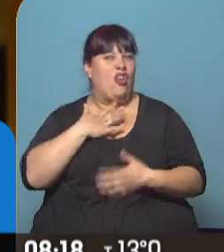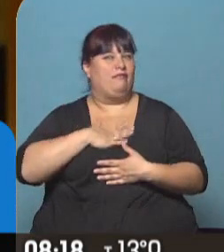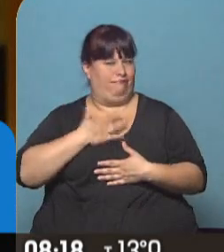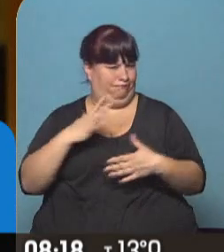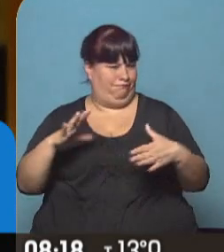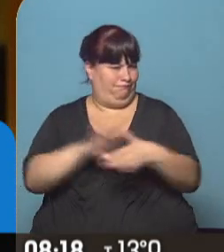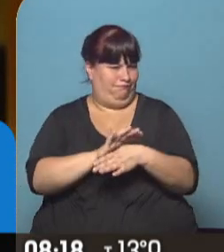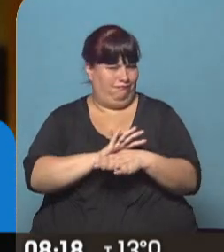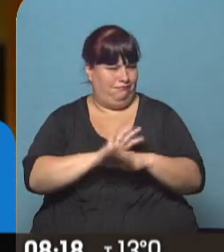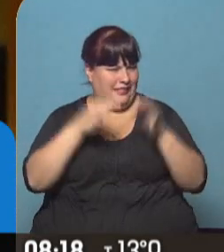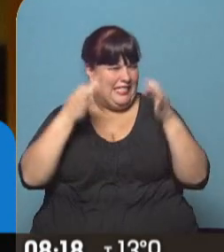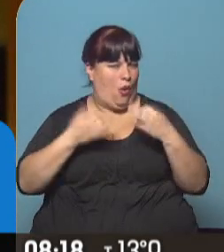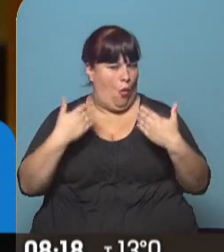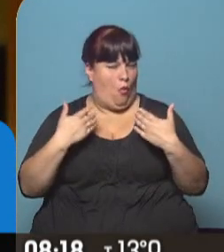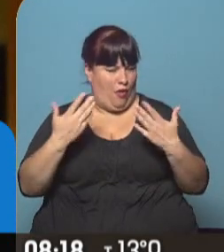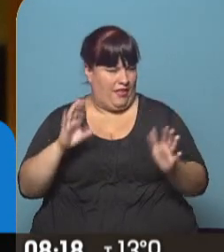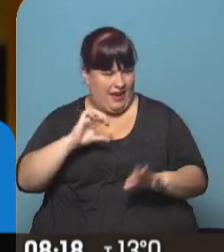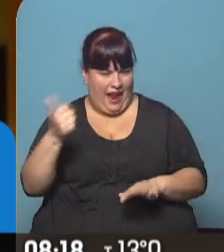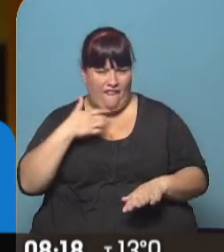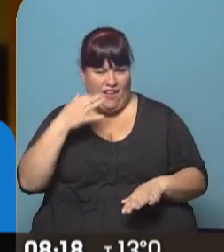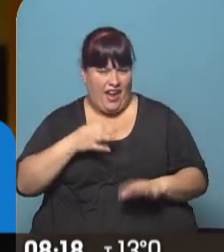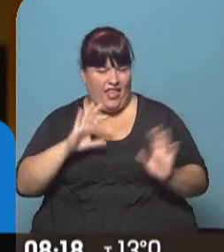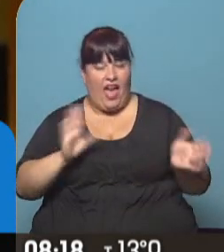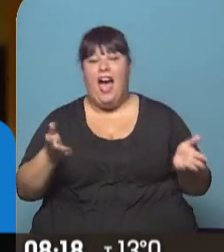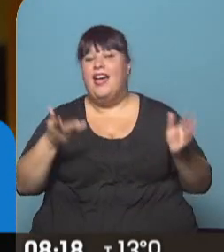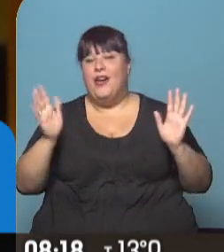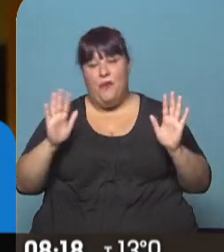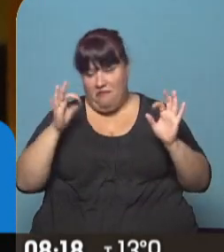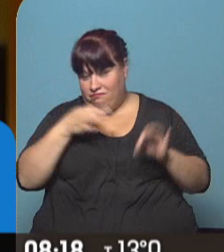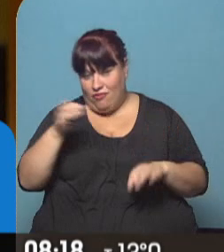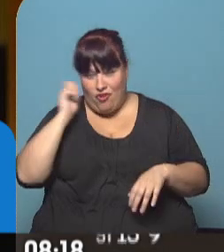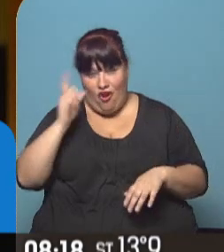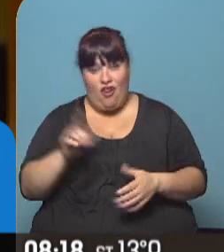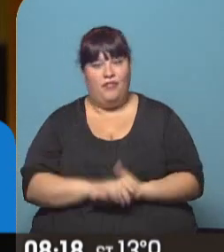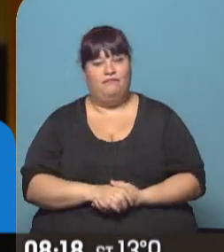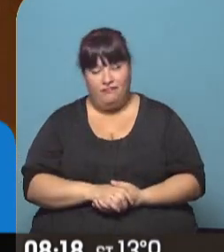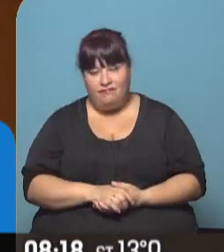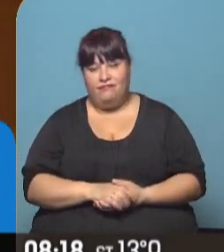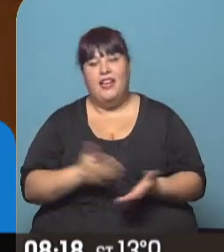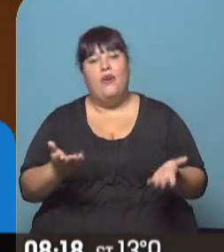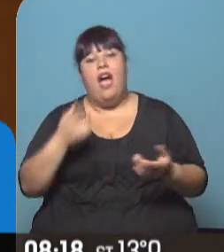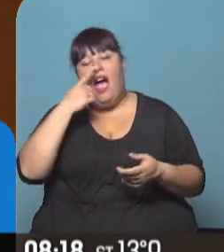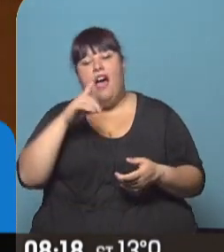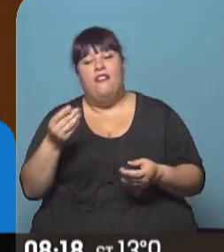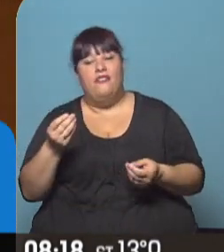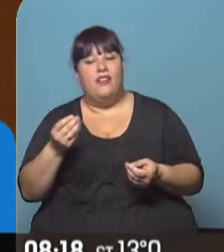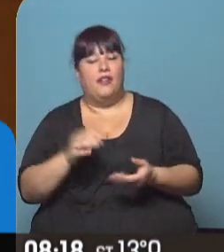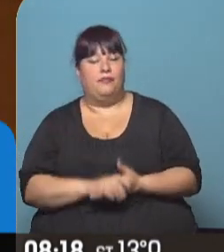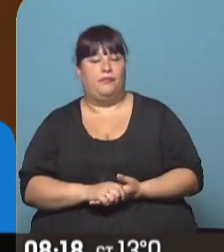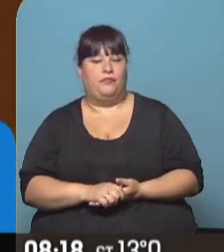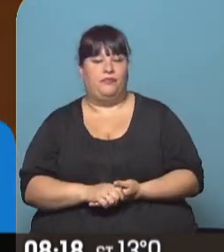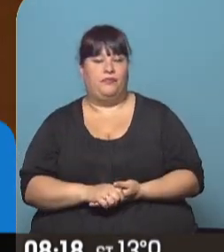sino que era una posibilidad concreta y real y bueno y así lo fue claro y en definitiva